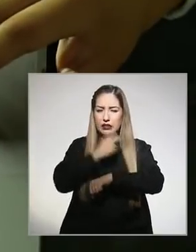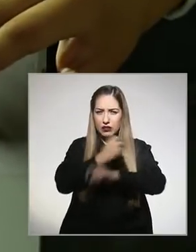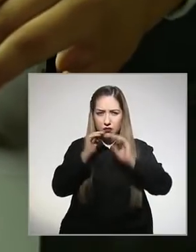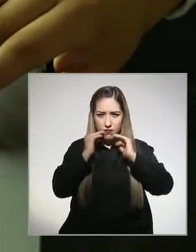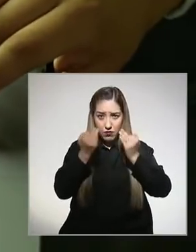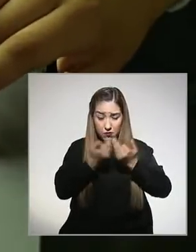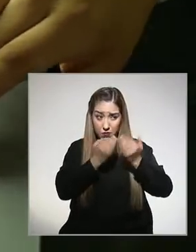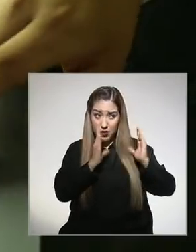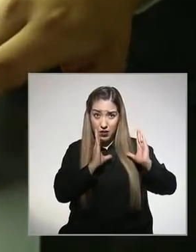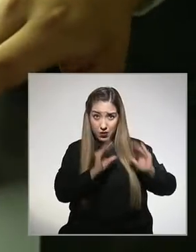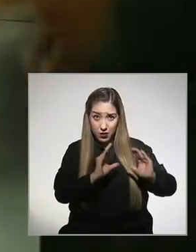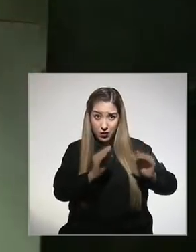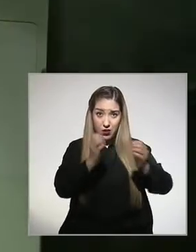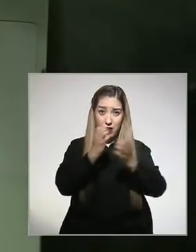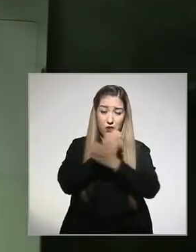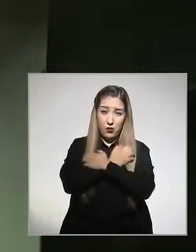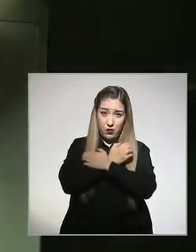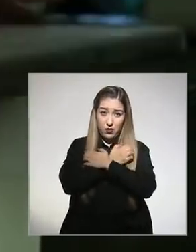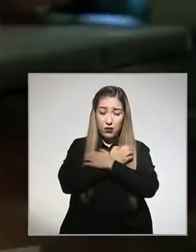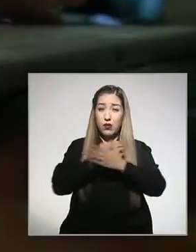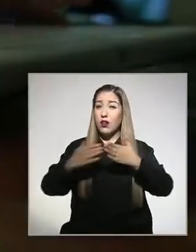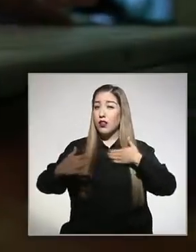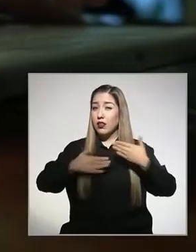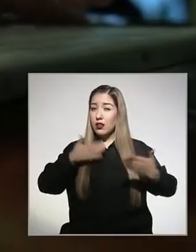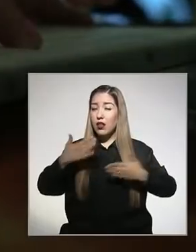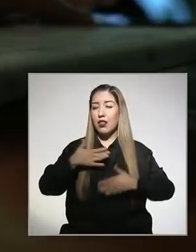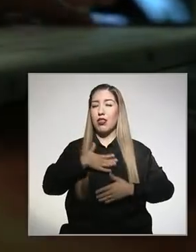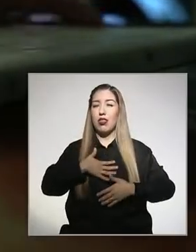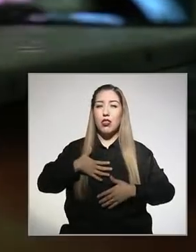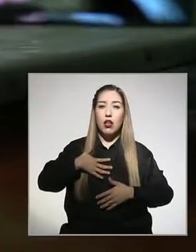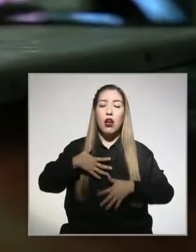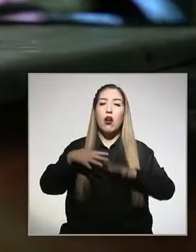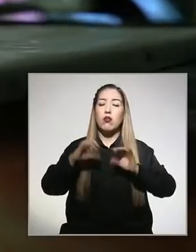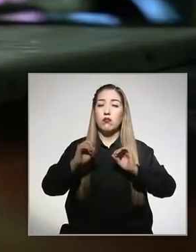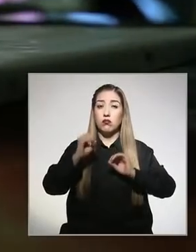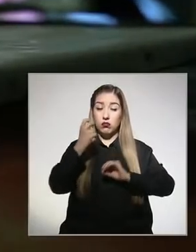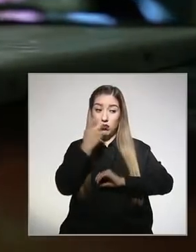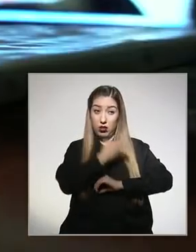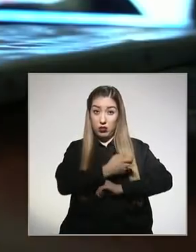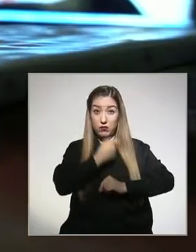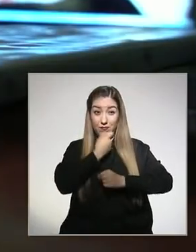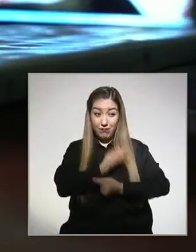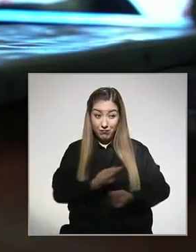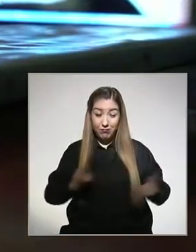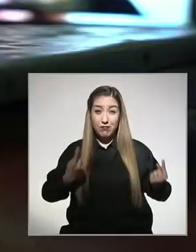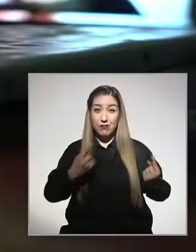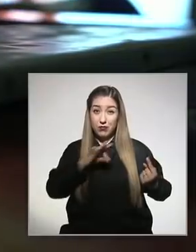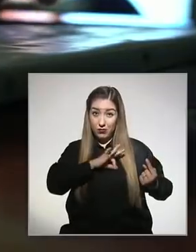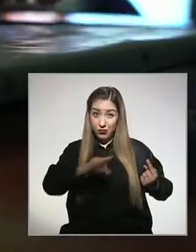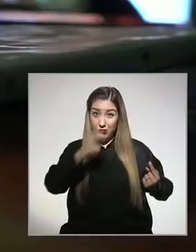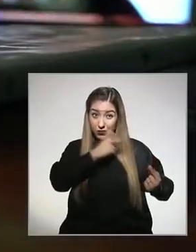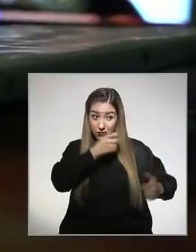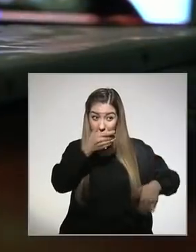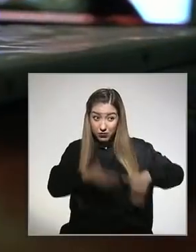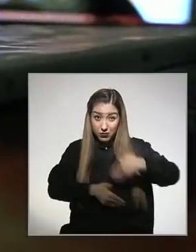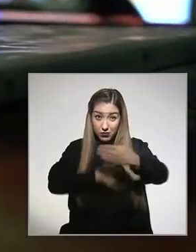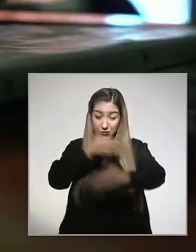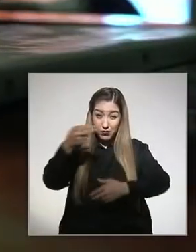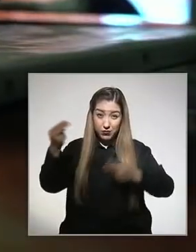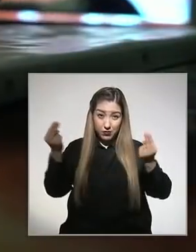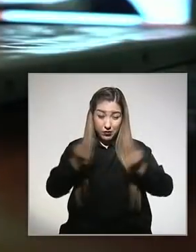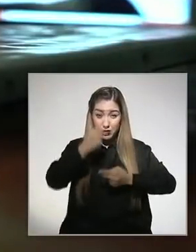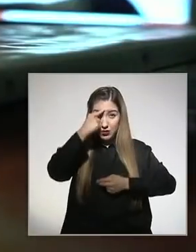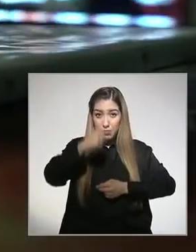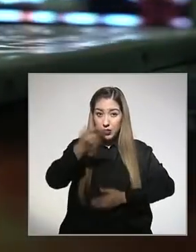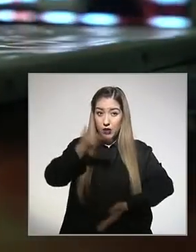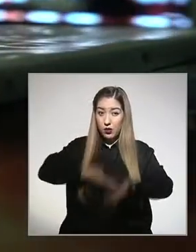educación, crianza o entretenimiento. ¿Son necesarios en el proceso de crianza de nuestras hijas e hijos para que convivan y